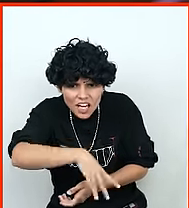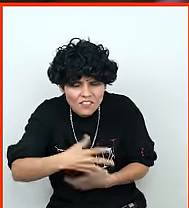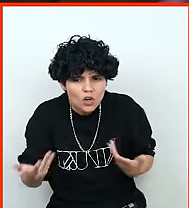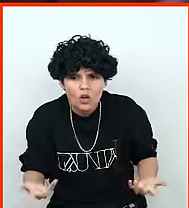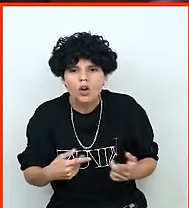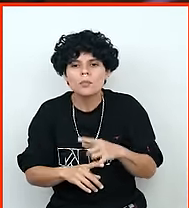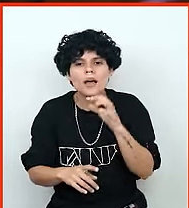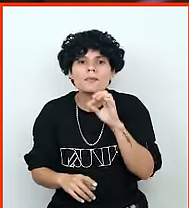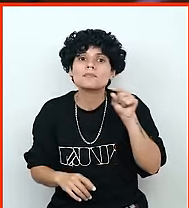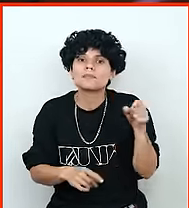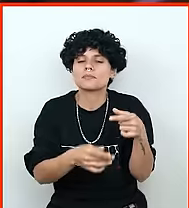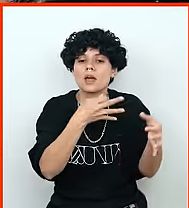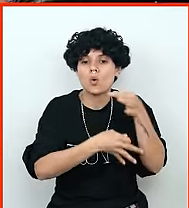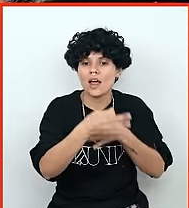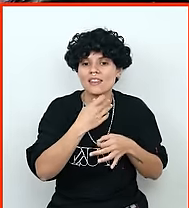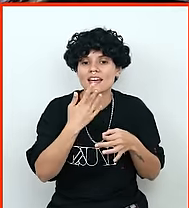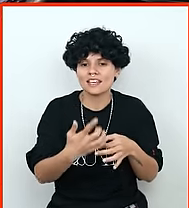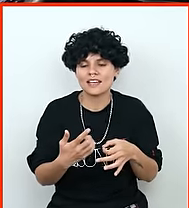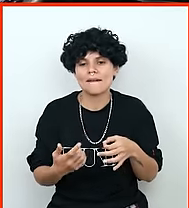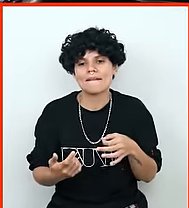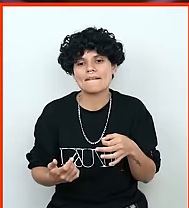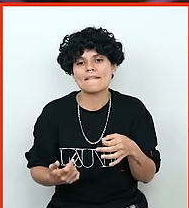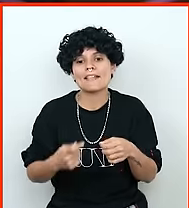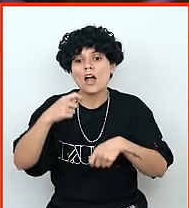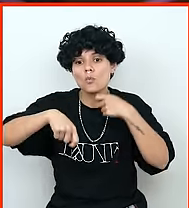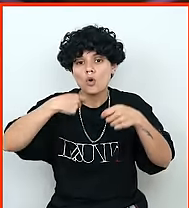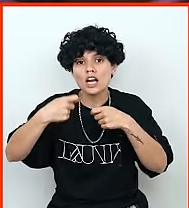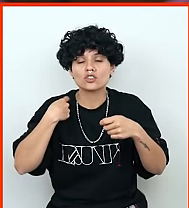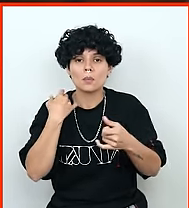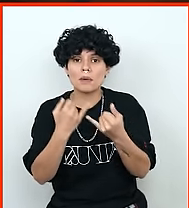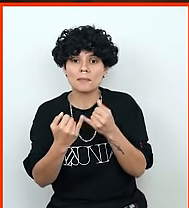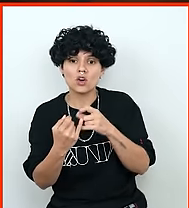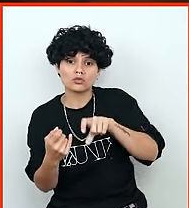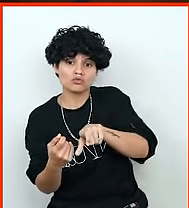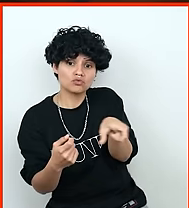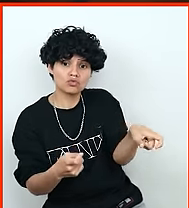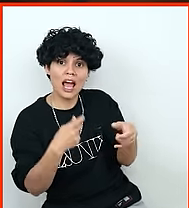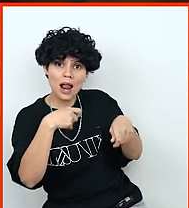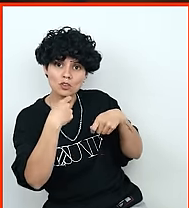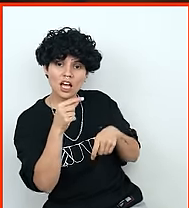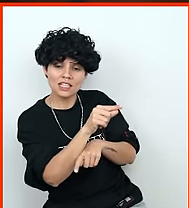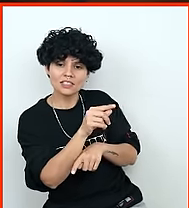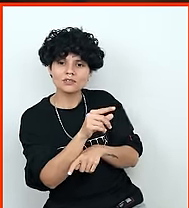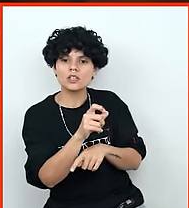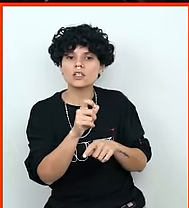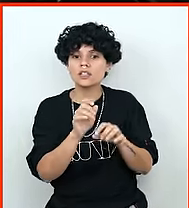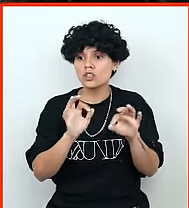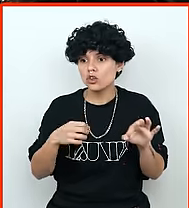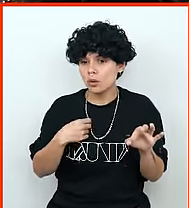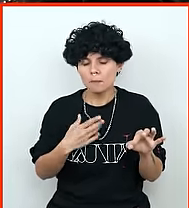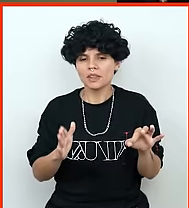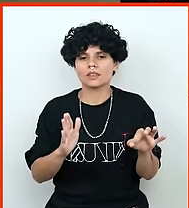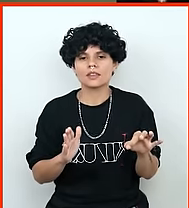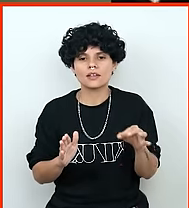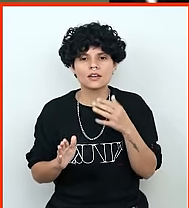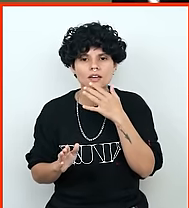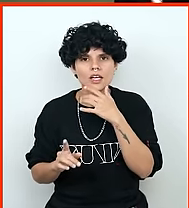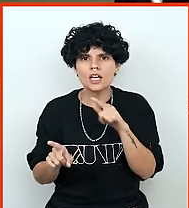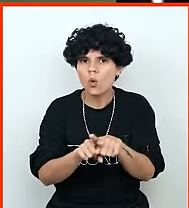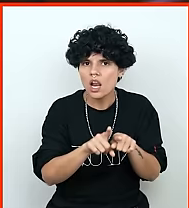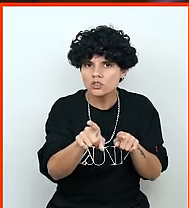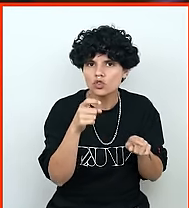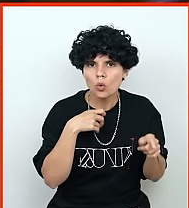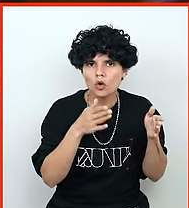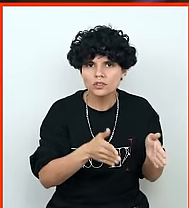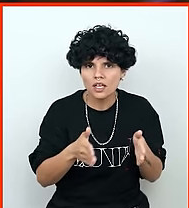como del otro punto de vista, entonces me dicen, bueno, que cuando pasa esto, como te dije, era la hora de almuerzo, mi amigo se fue a almorzar, de nacido como la 1 de la tarde, y me pasa esto. ¿Esta weá para una